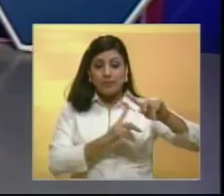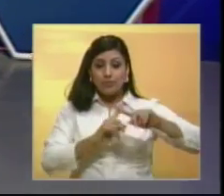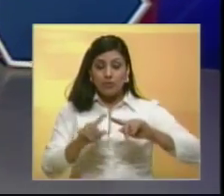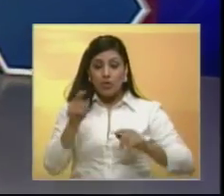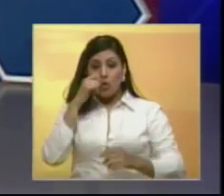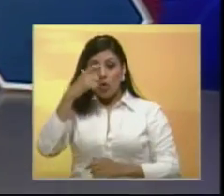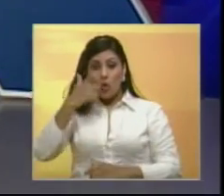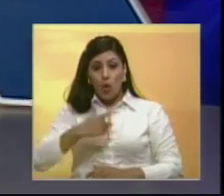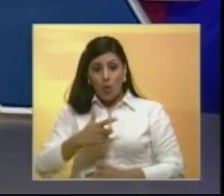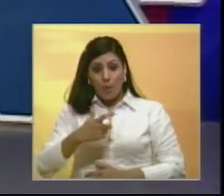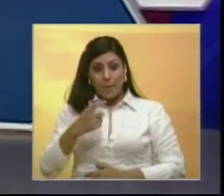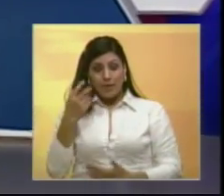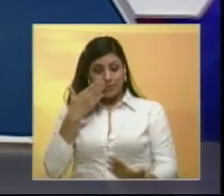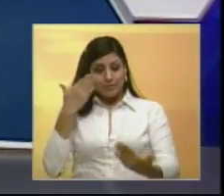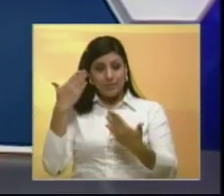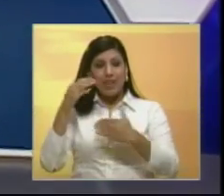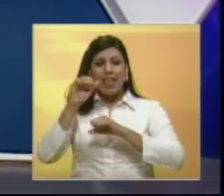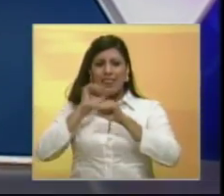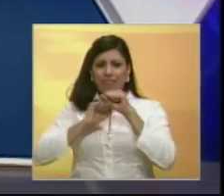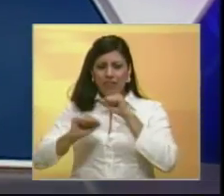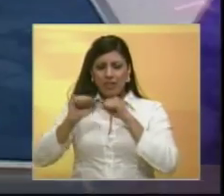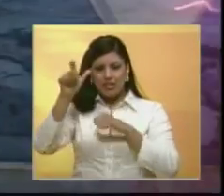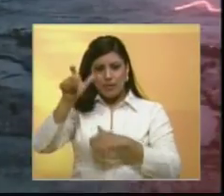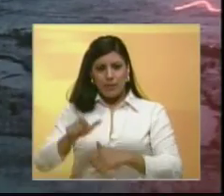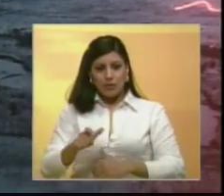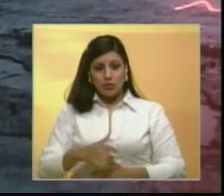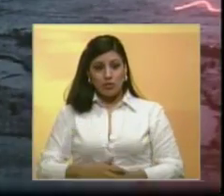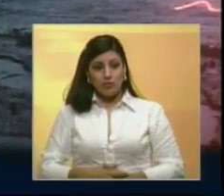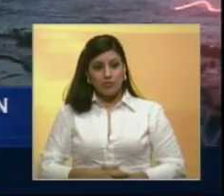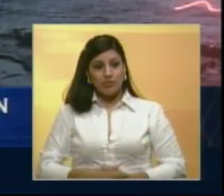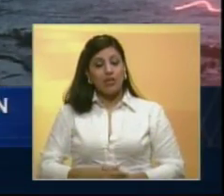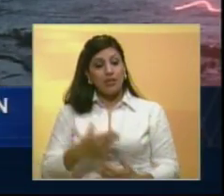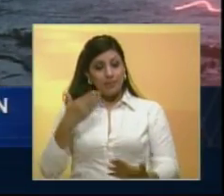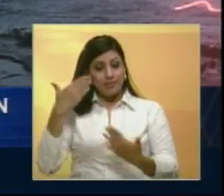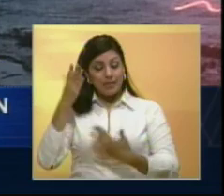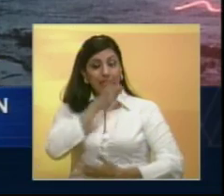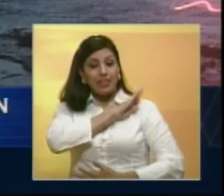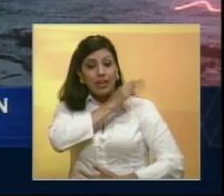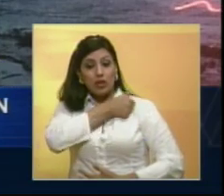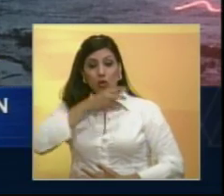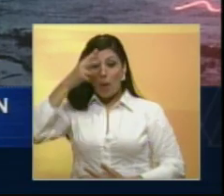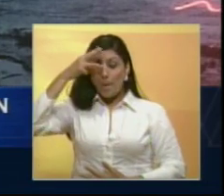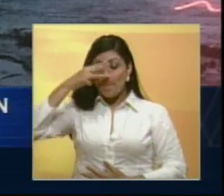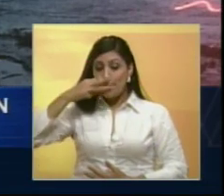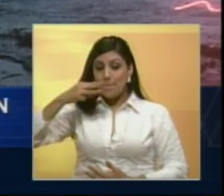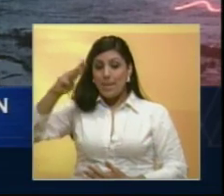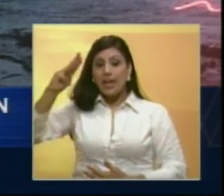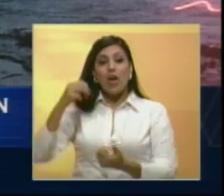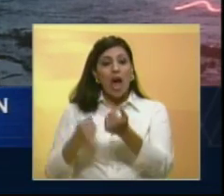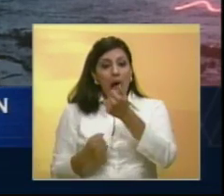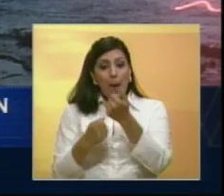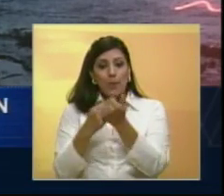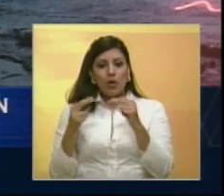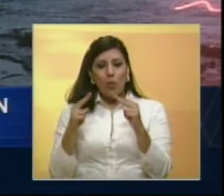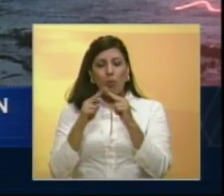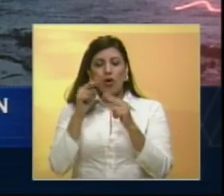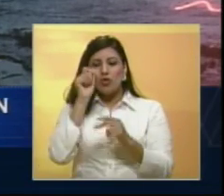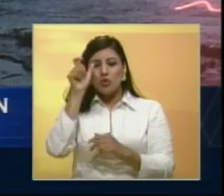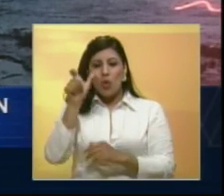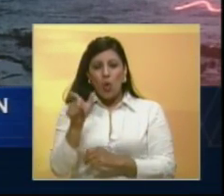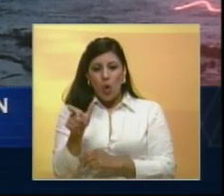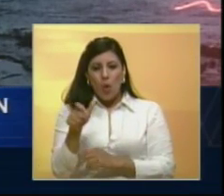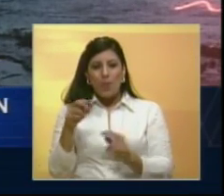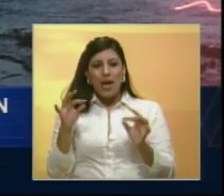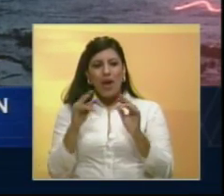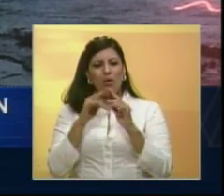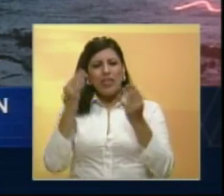Alejandro González Iñárritu, que defiende a Sean Penn. El director mexicano apoyó el encuentro del actor con el narcotraficante Joaquín